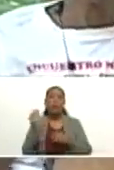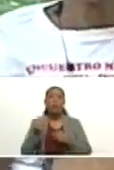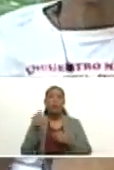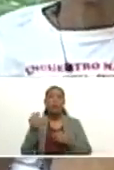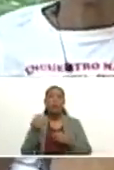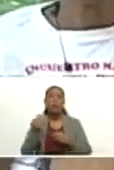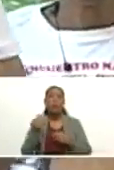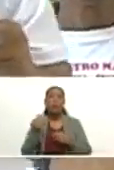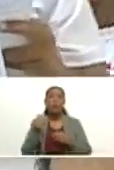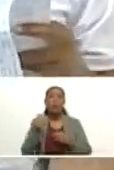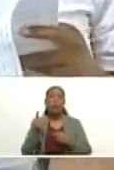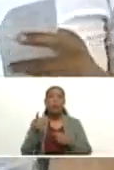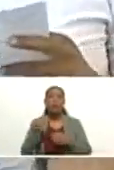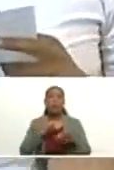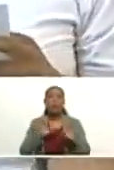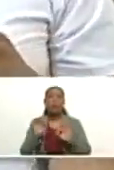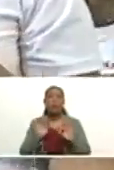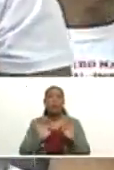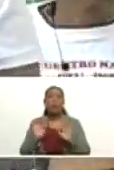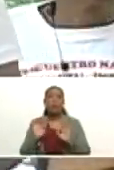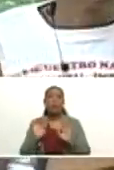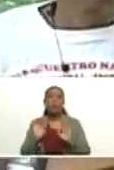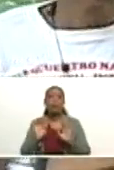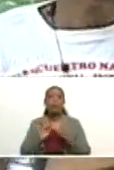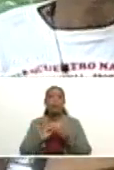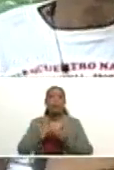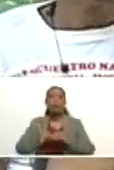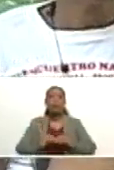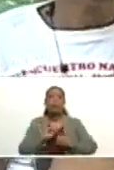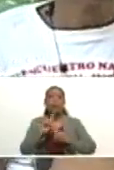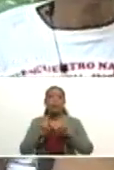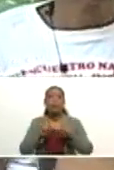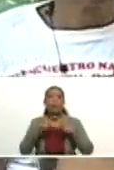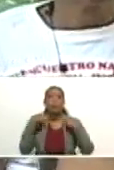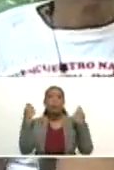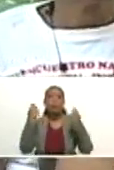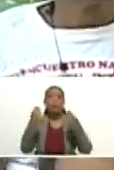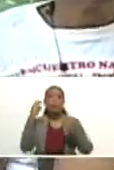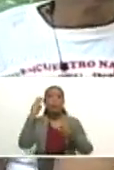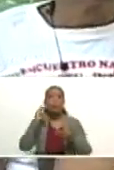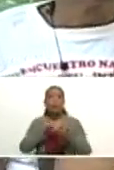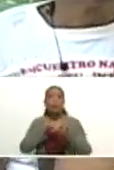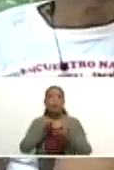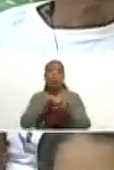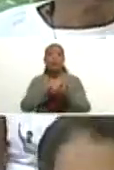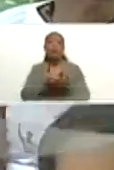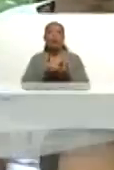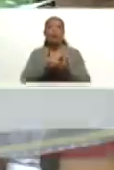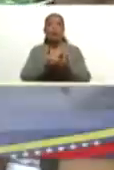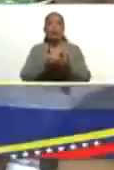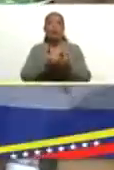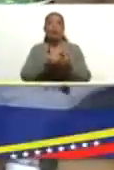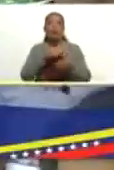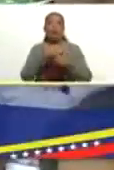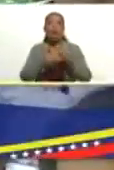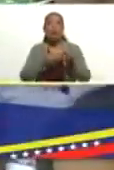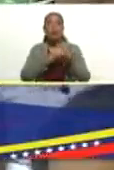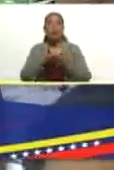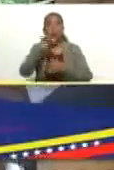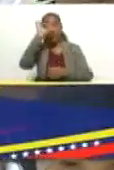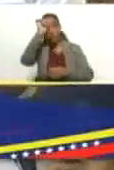partir de 15 años, nos preparamos para la realización de la consulta popular Miranda 2023, que se llevará a cabo este domingo 7 de